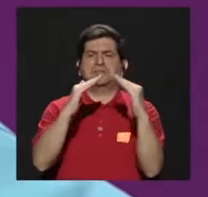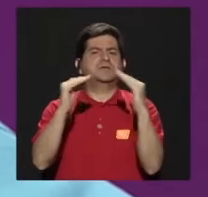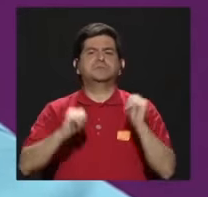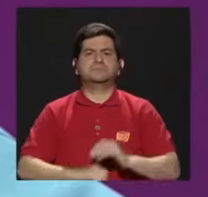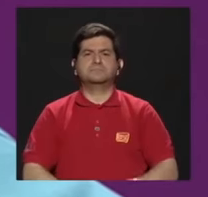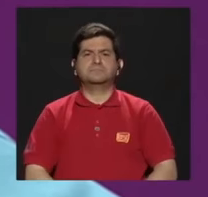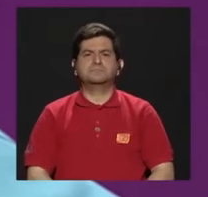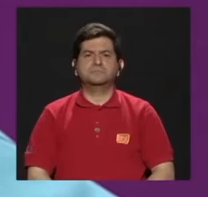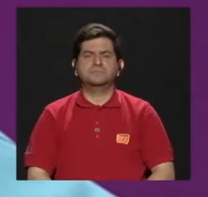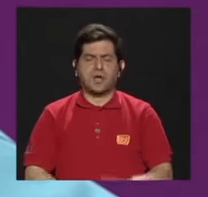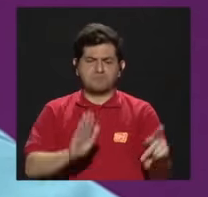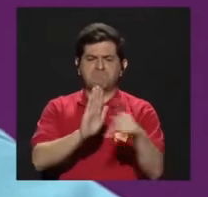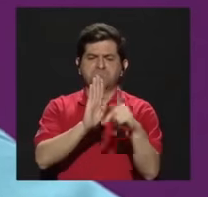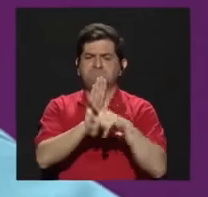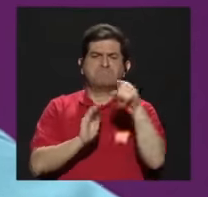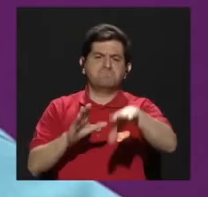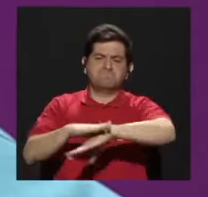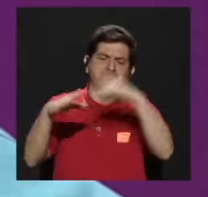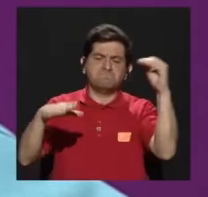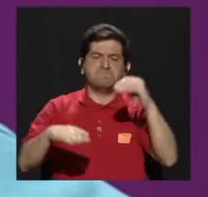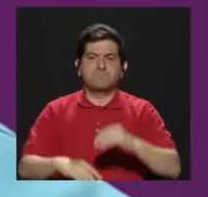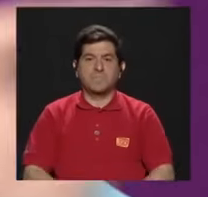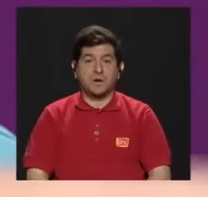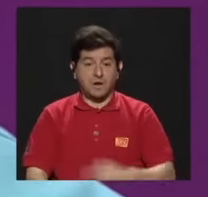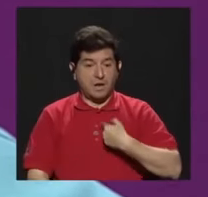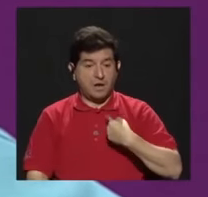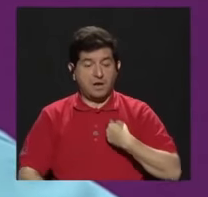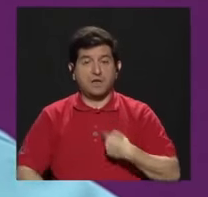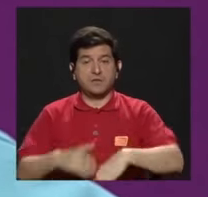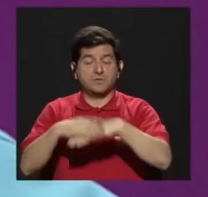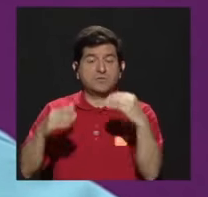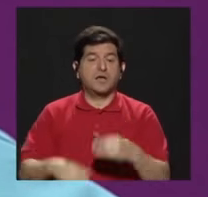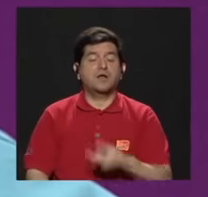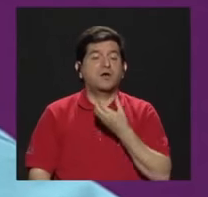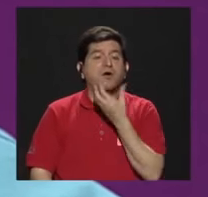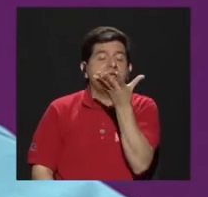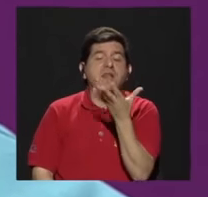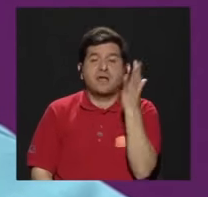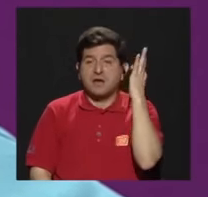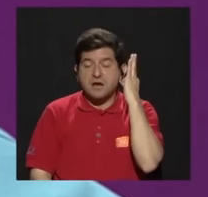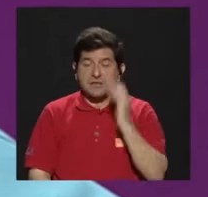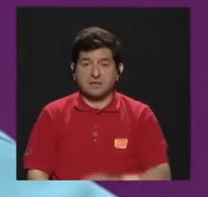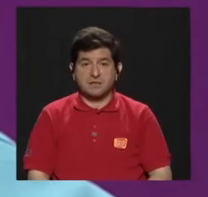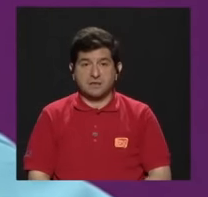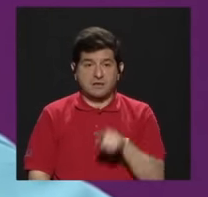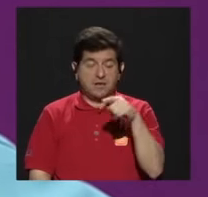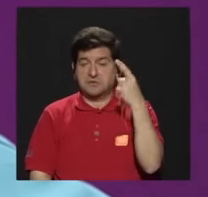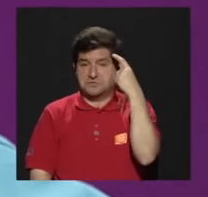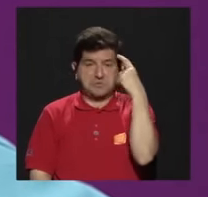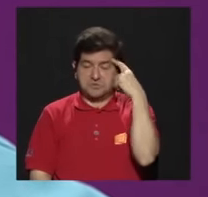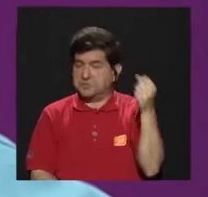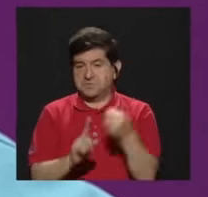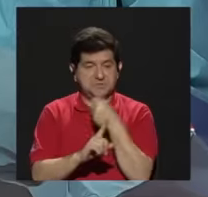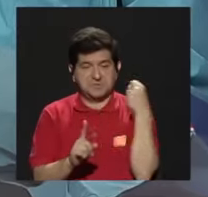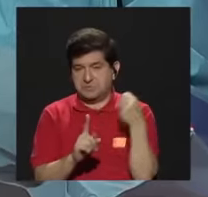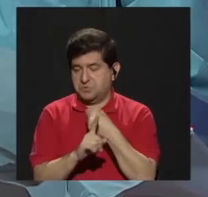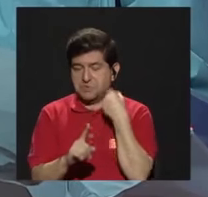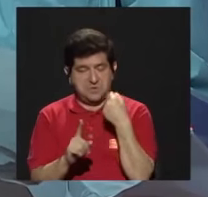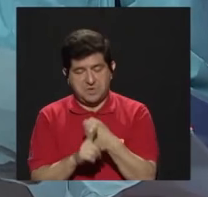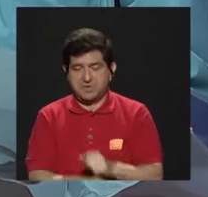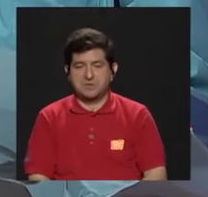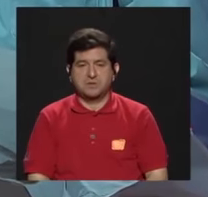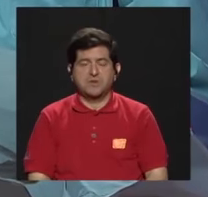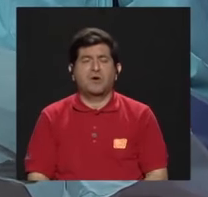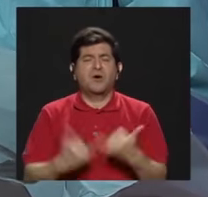porque está prohibido que salgas, ¿verdad?, a que yo salga y le grite a alguna mujer, entonces esto no es considerado violento, porque se